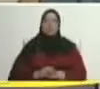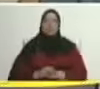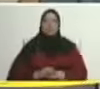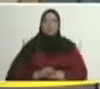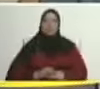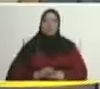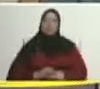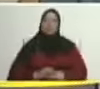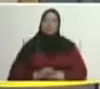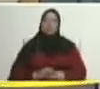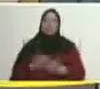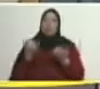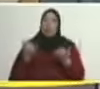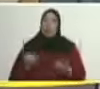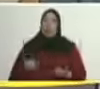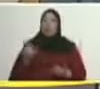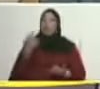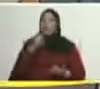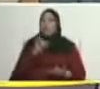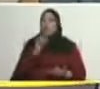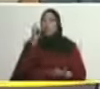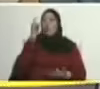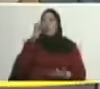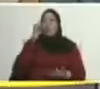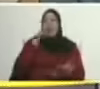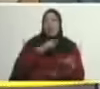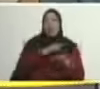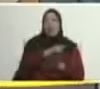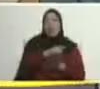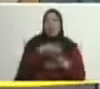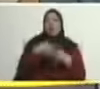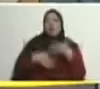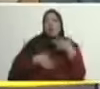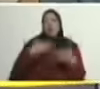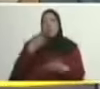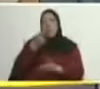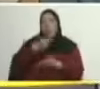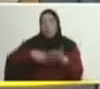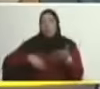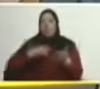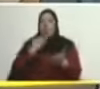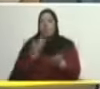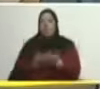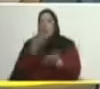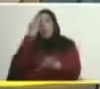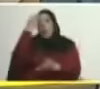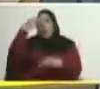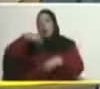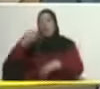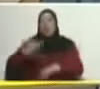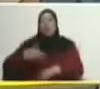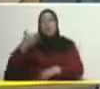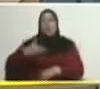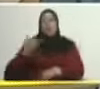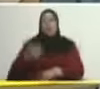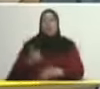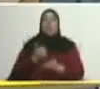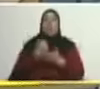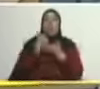naciones. Y en ese viaje se pudo firmar acuerdos muy importantes de